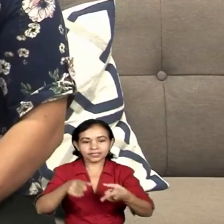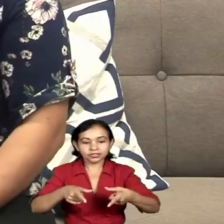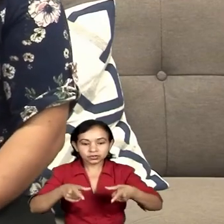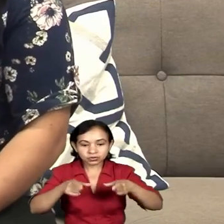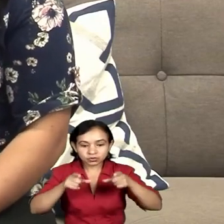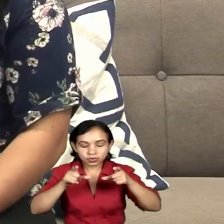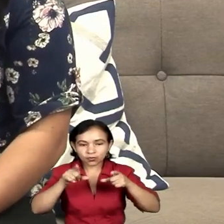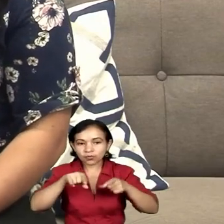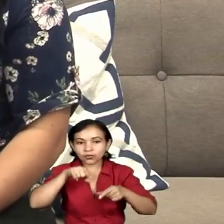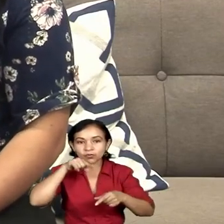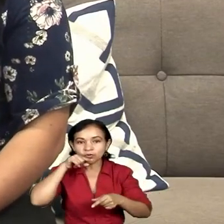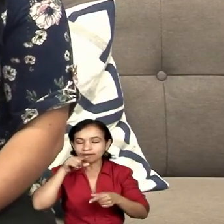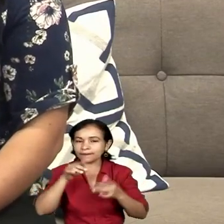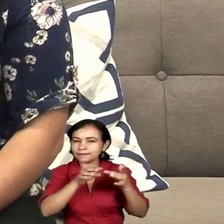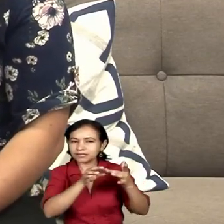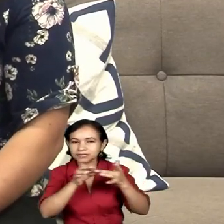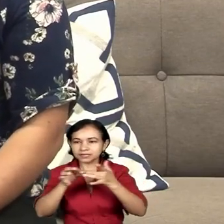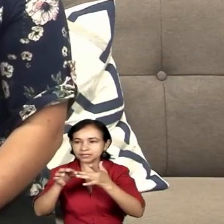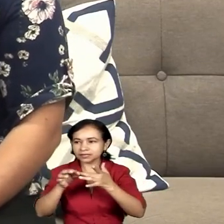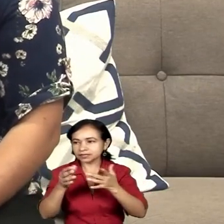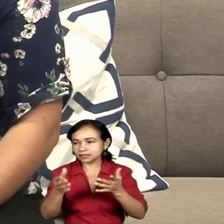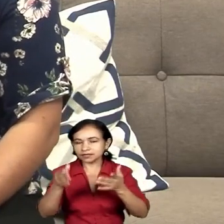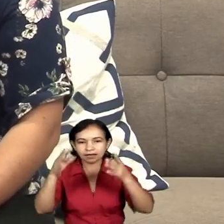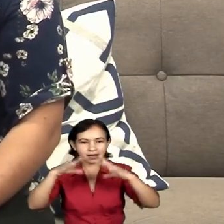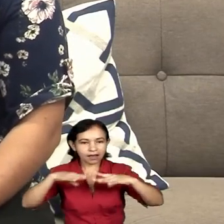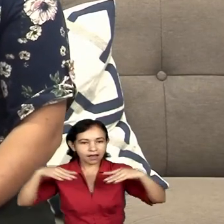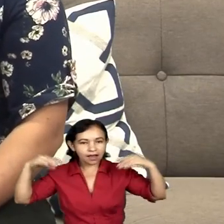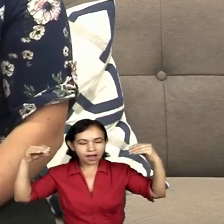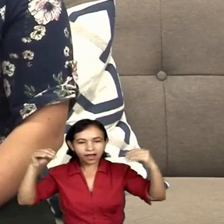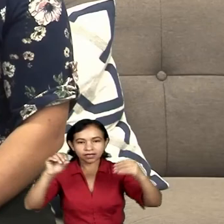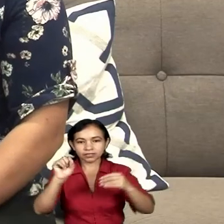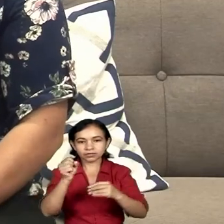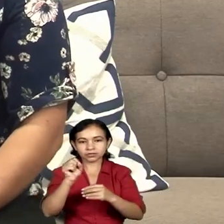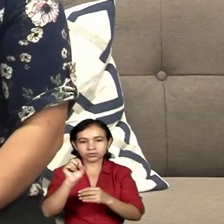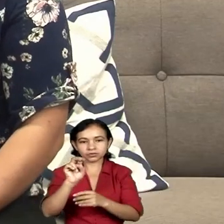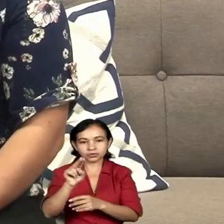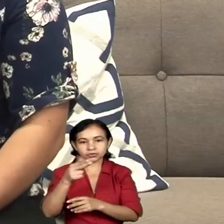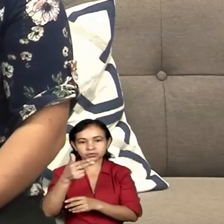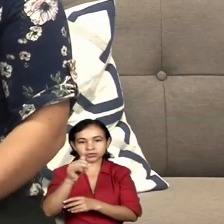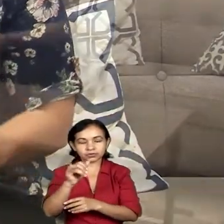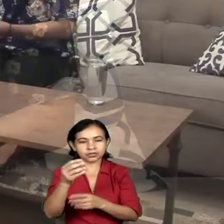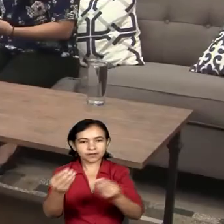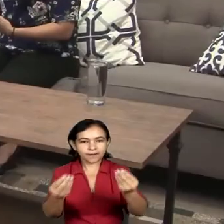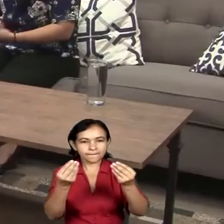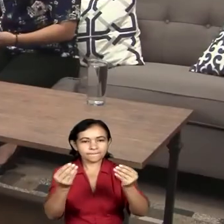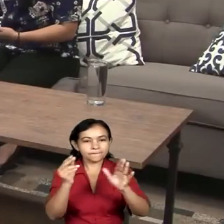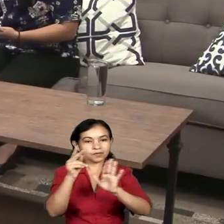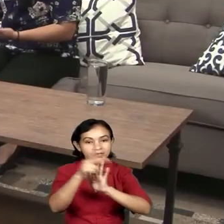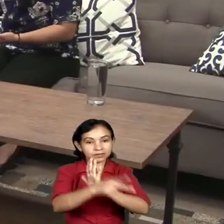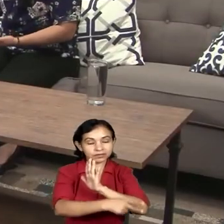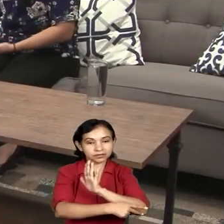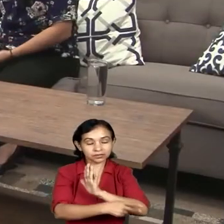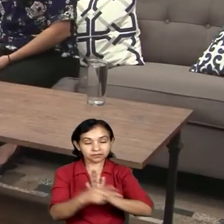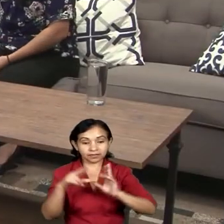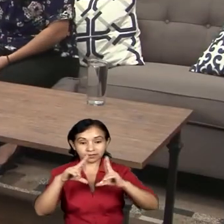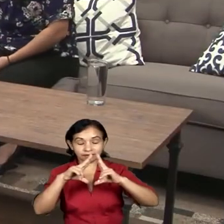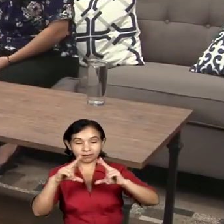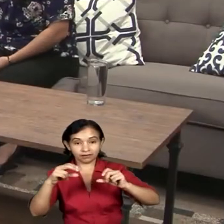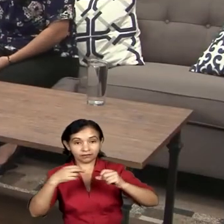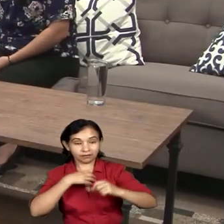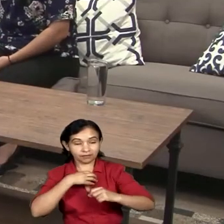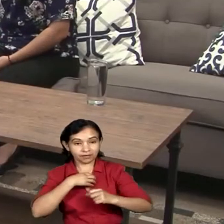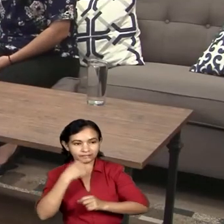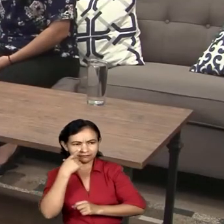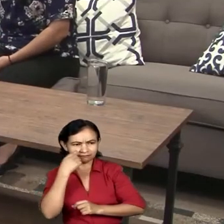que le llaman ellos, van a estar Japón con sushi. Entonces, muchos países, o tal vez que nosotros los nicaragüenses no